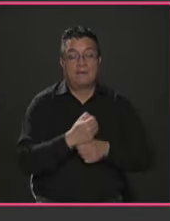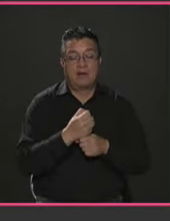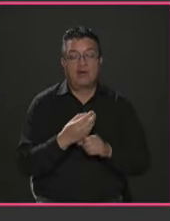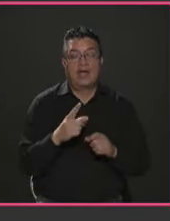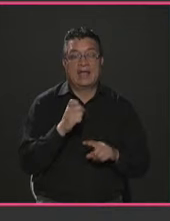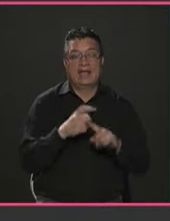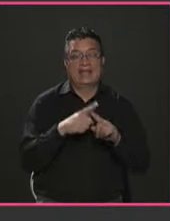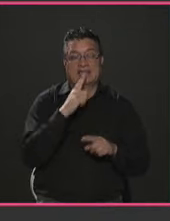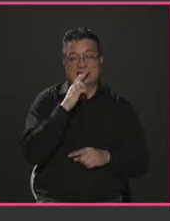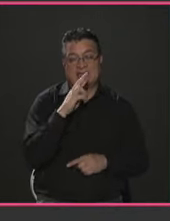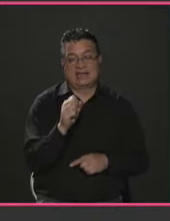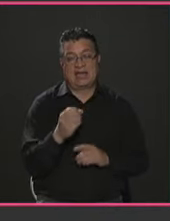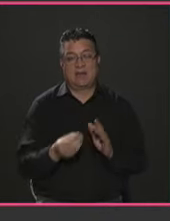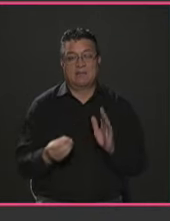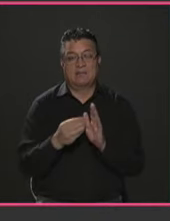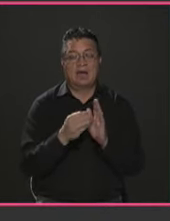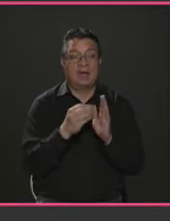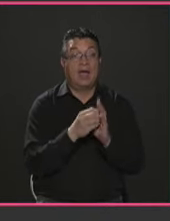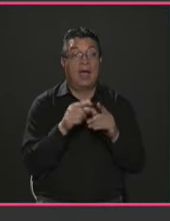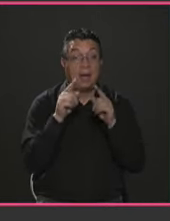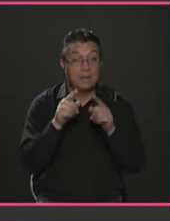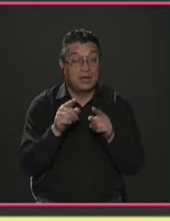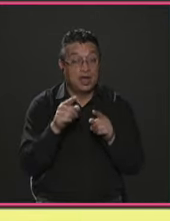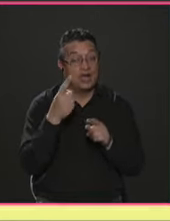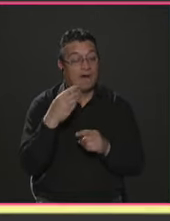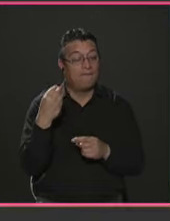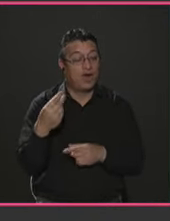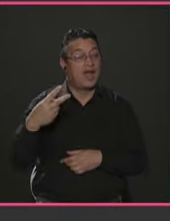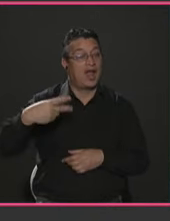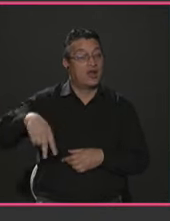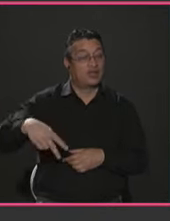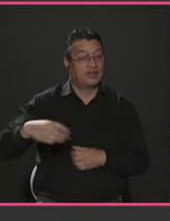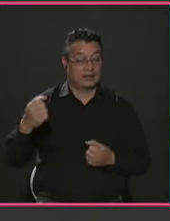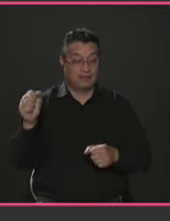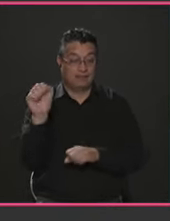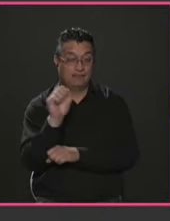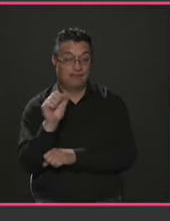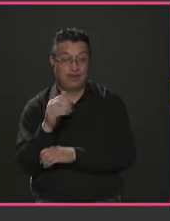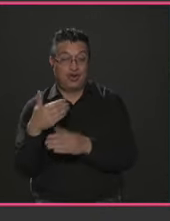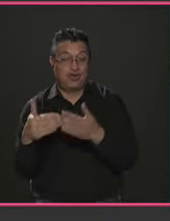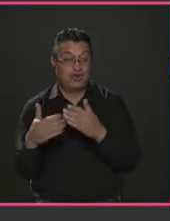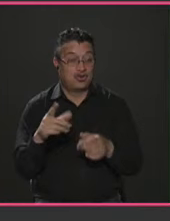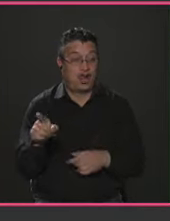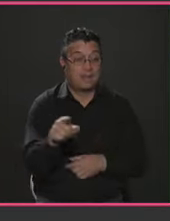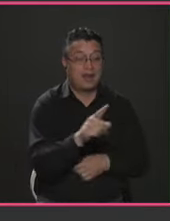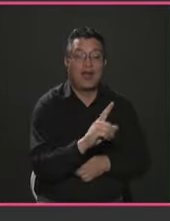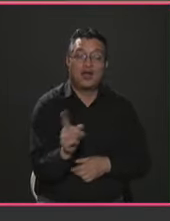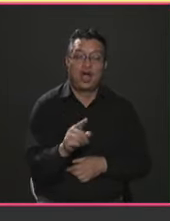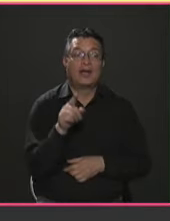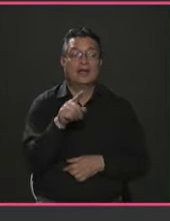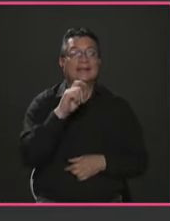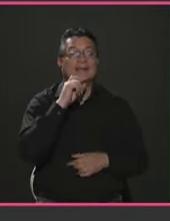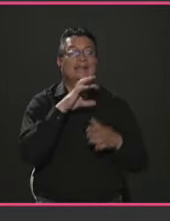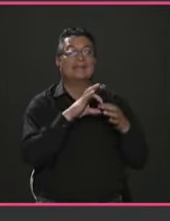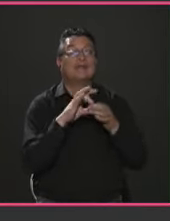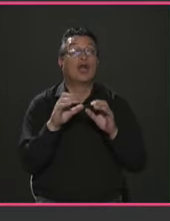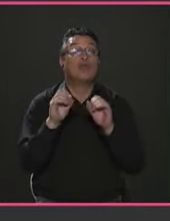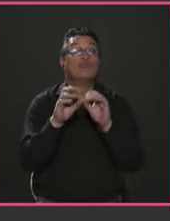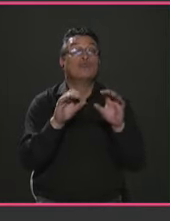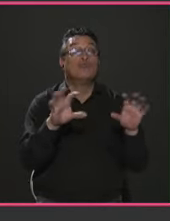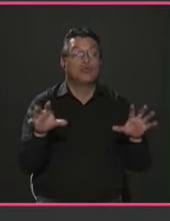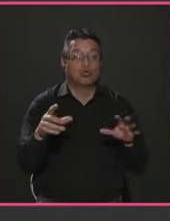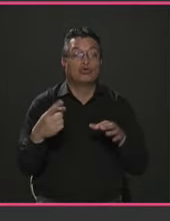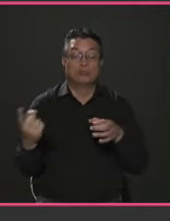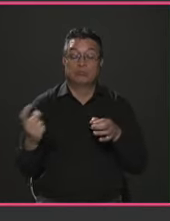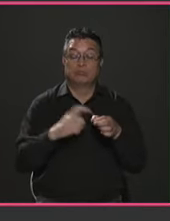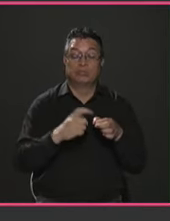extra pero esa no era una buena noticia para los conductores comunes porque esto significa que muchas personas se unieron estos